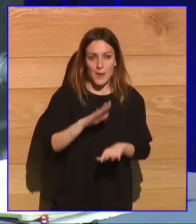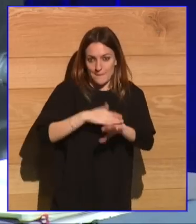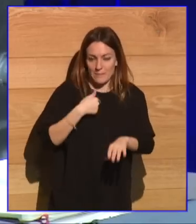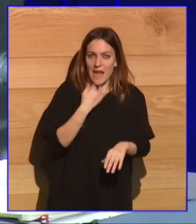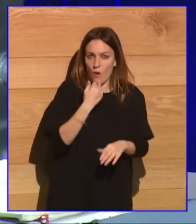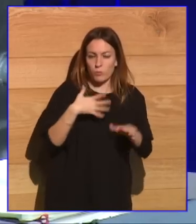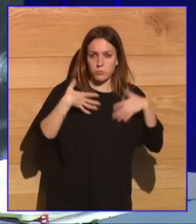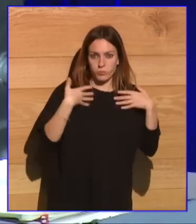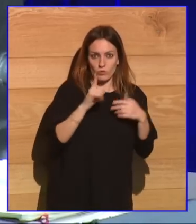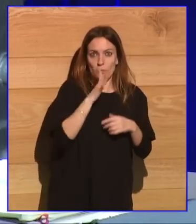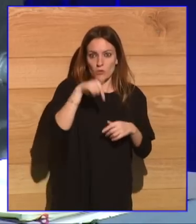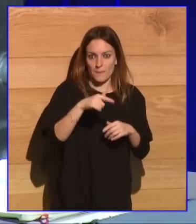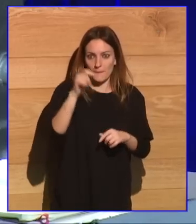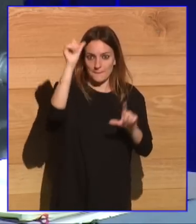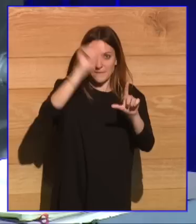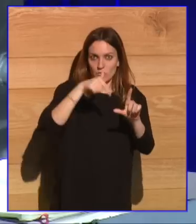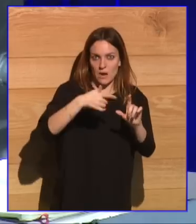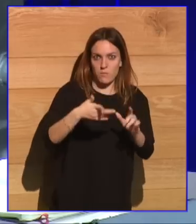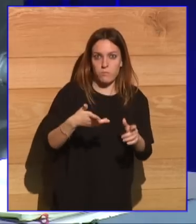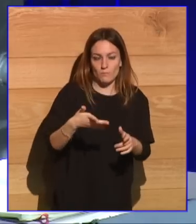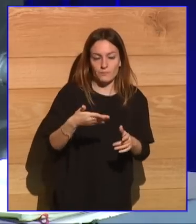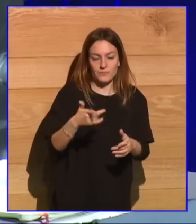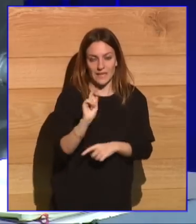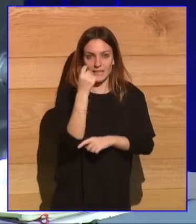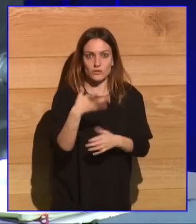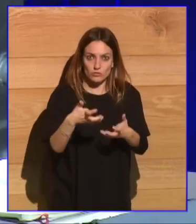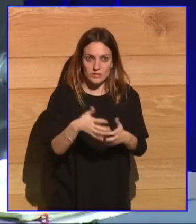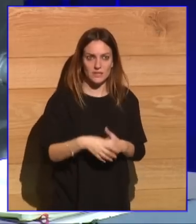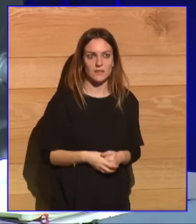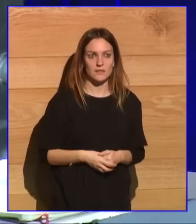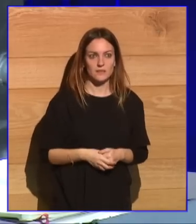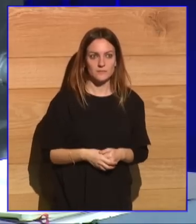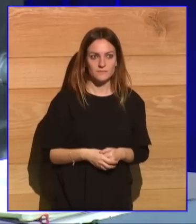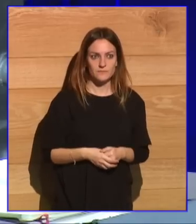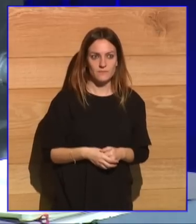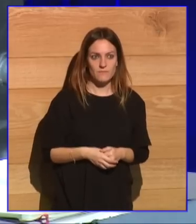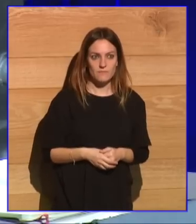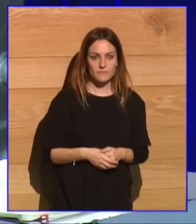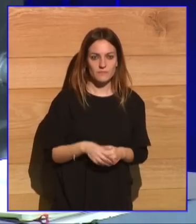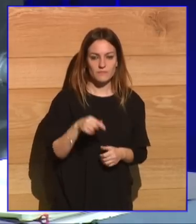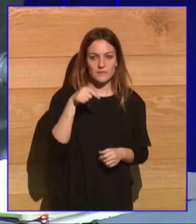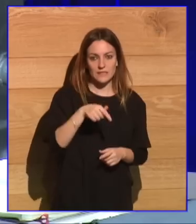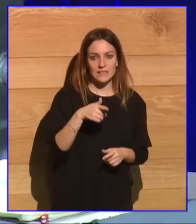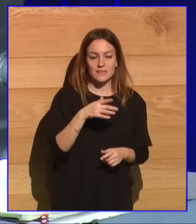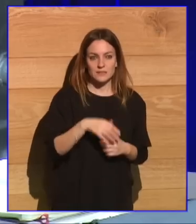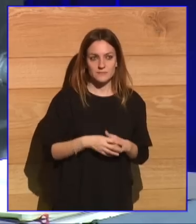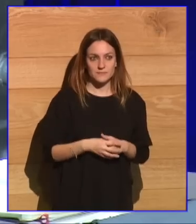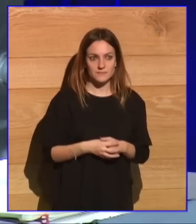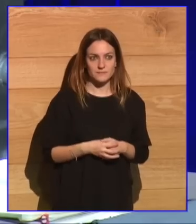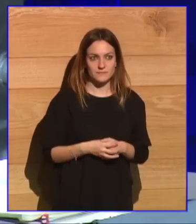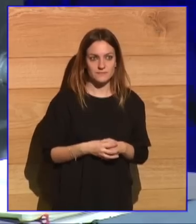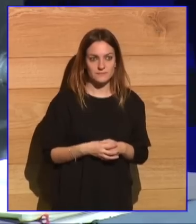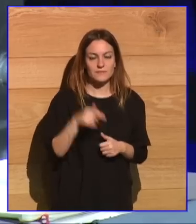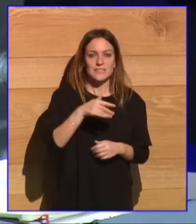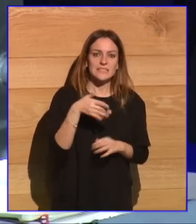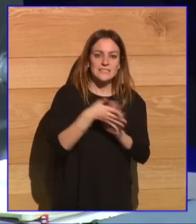sorprende que la película sea una película de culto, sino más bien que no sea una película de culto, que es lo que en principio está llamada a ser. Una película